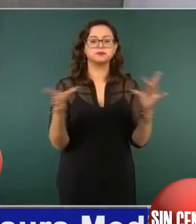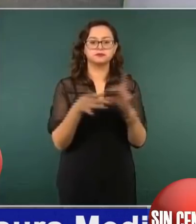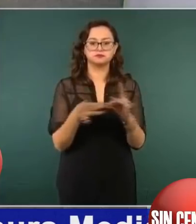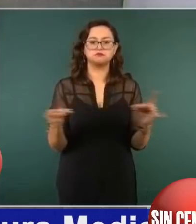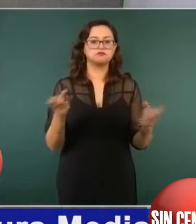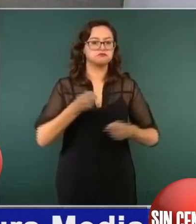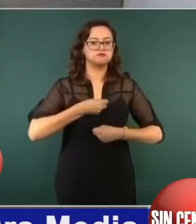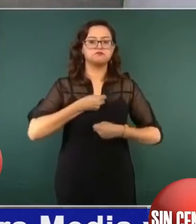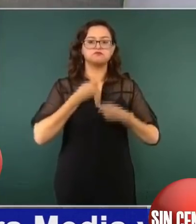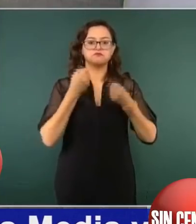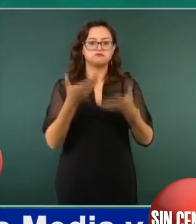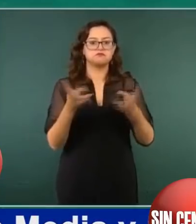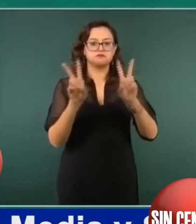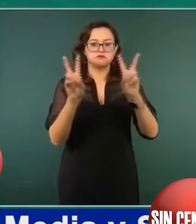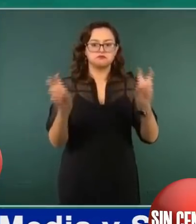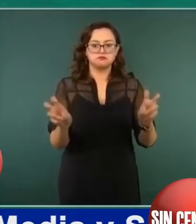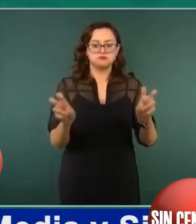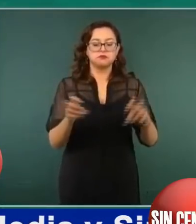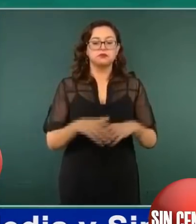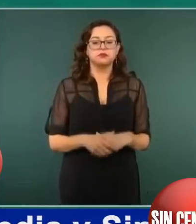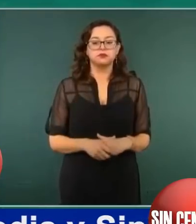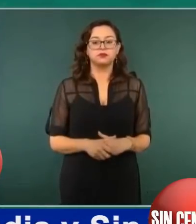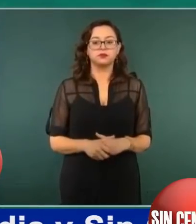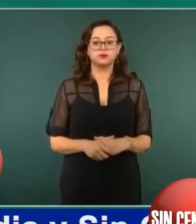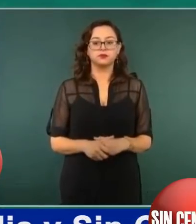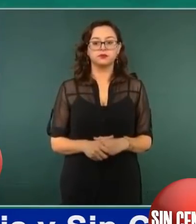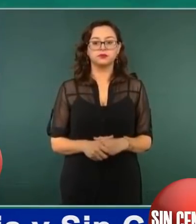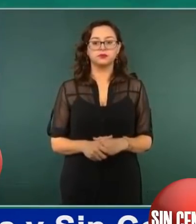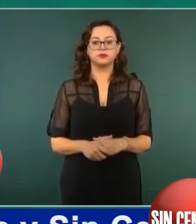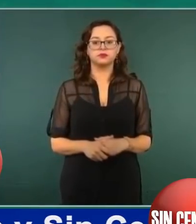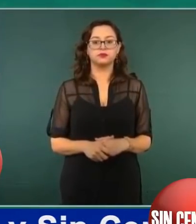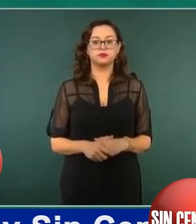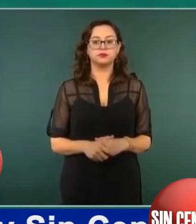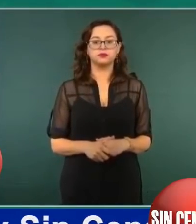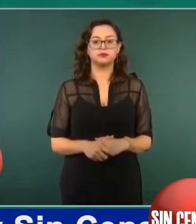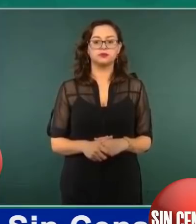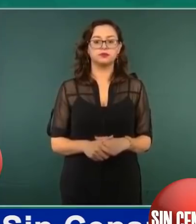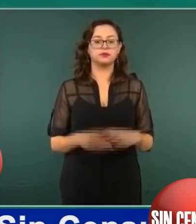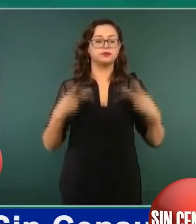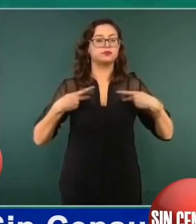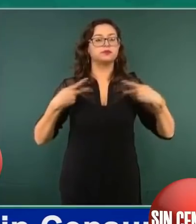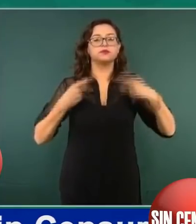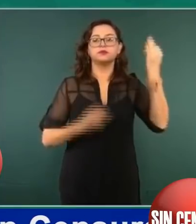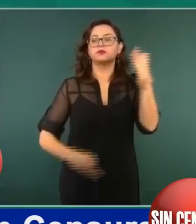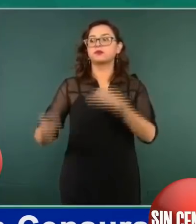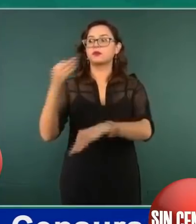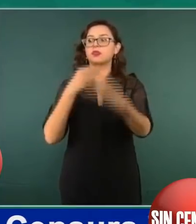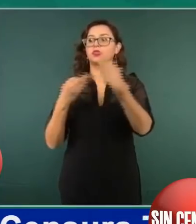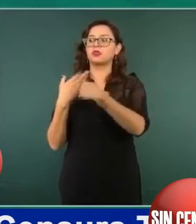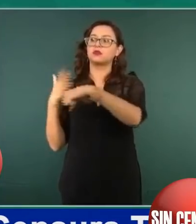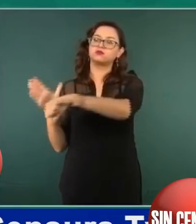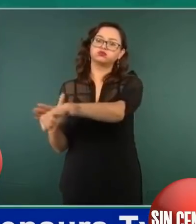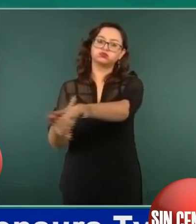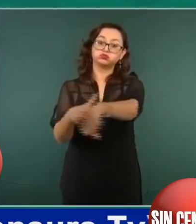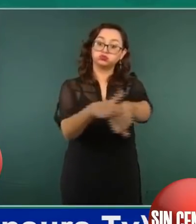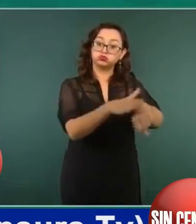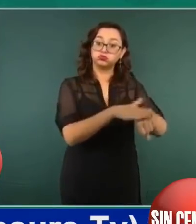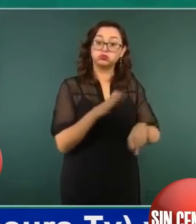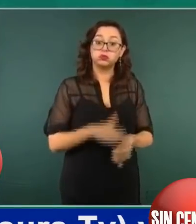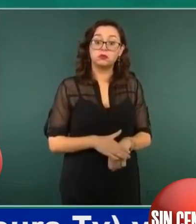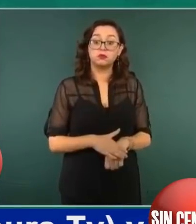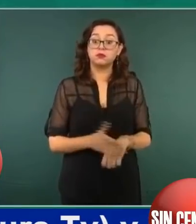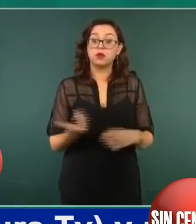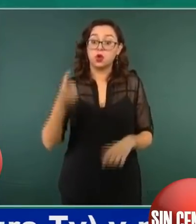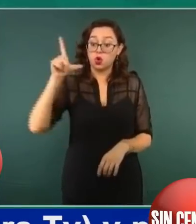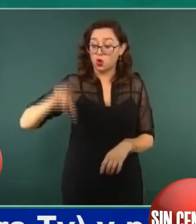hablar sobre este tema y que todos lo sepan, y sobre todo los servidores